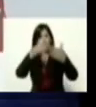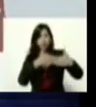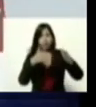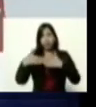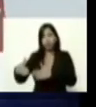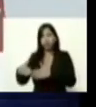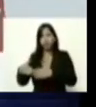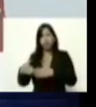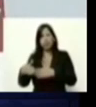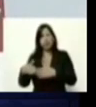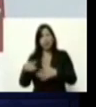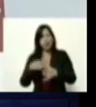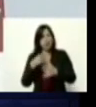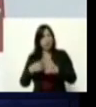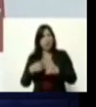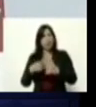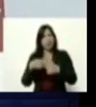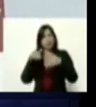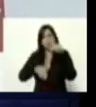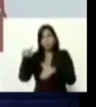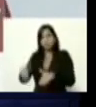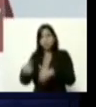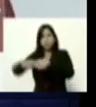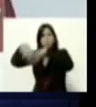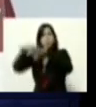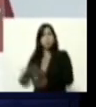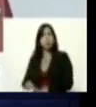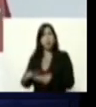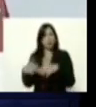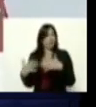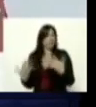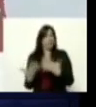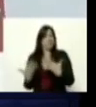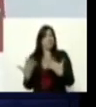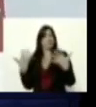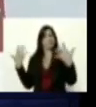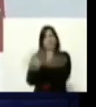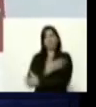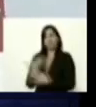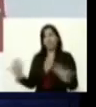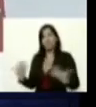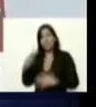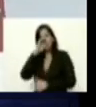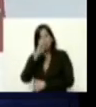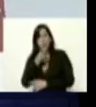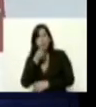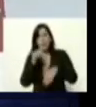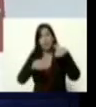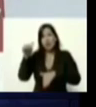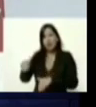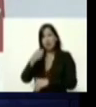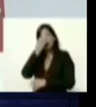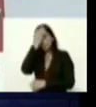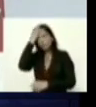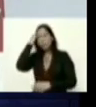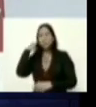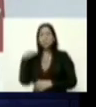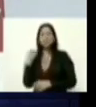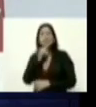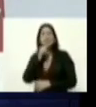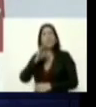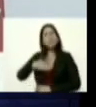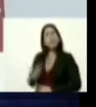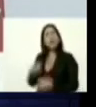es una pregunta quién es ese señor dicen qué el presidente de la asamblea es una